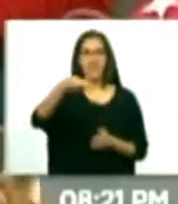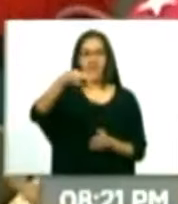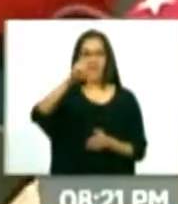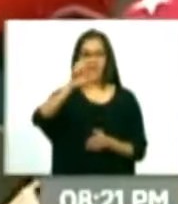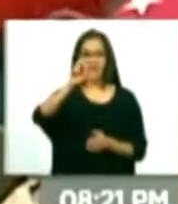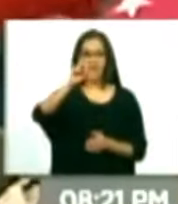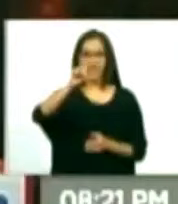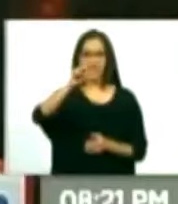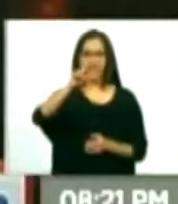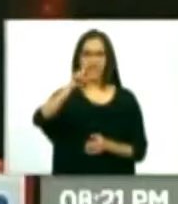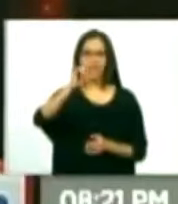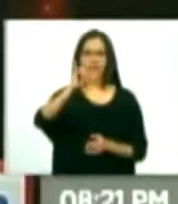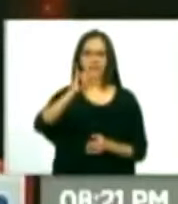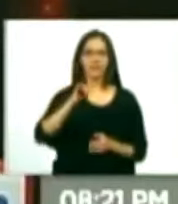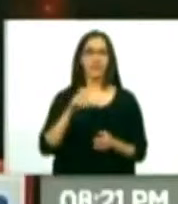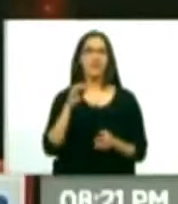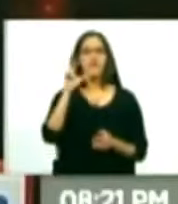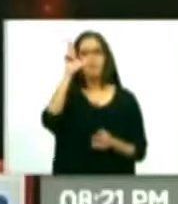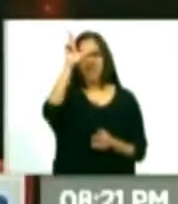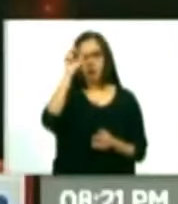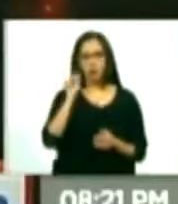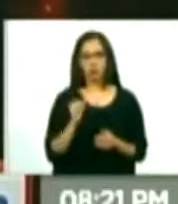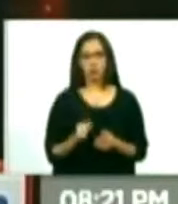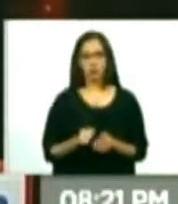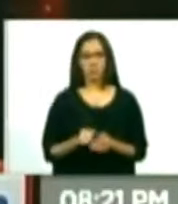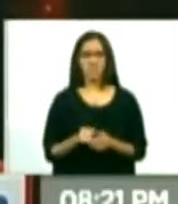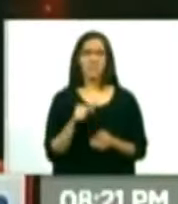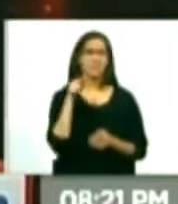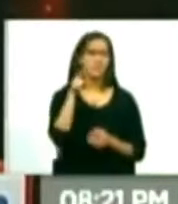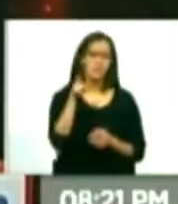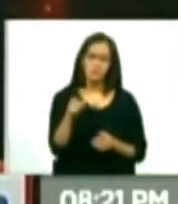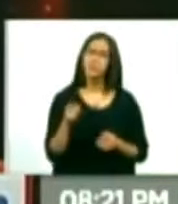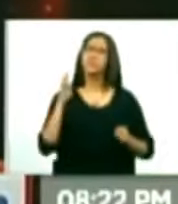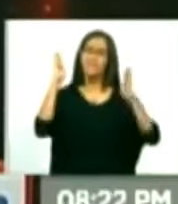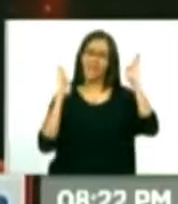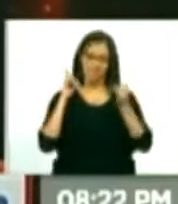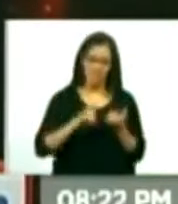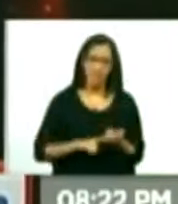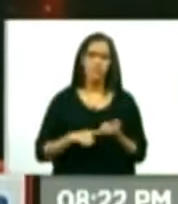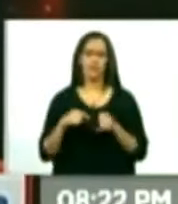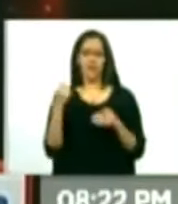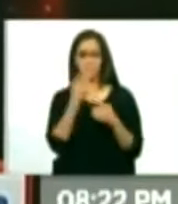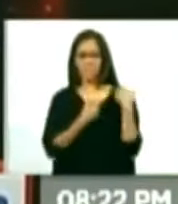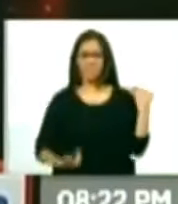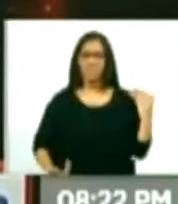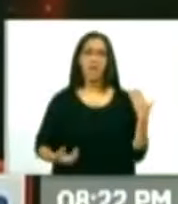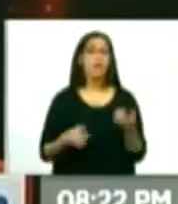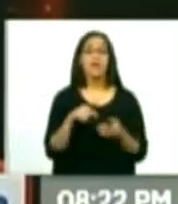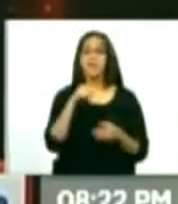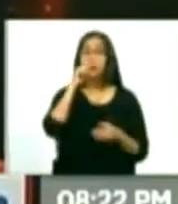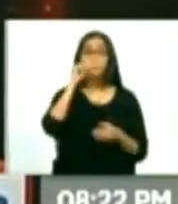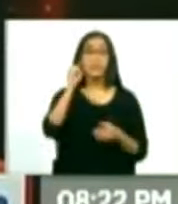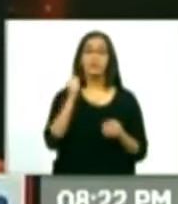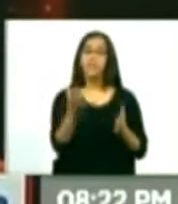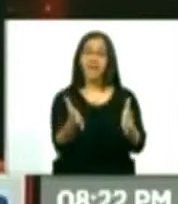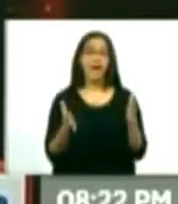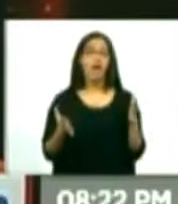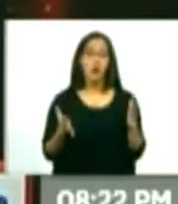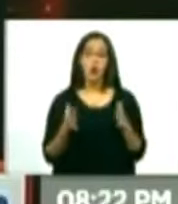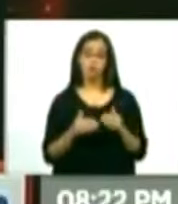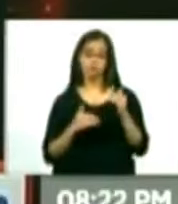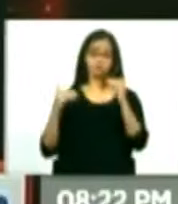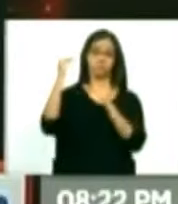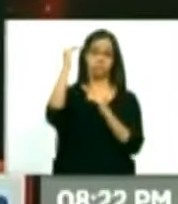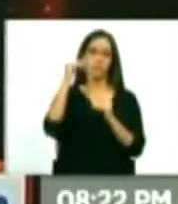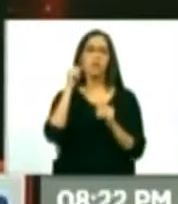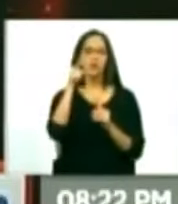Dios mío, Henry Falcón, tú tuviste el chance, fuiste candidato presidencial y Nicolás te echó una revolca enorme. Y cuando te diste cuenta